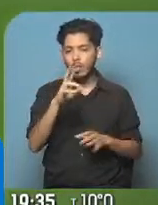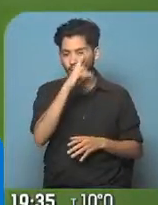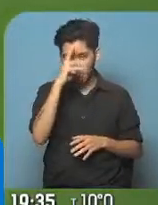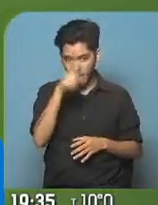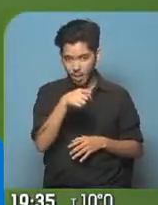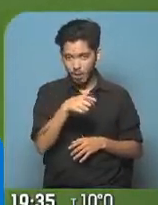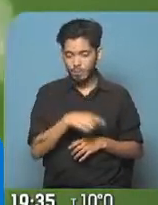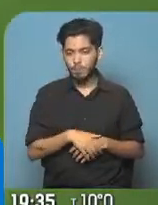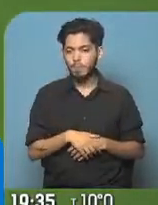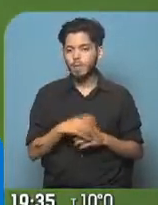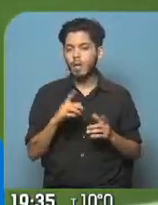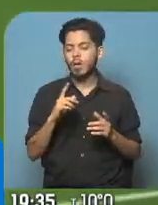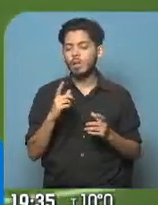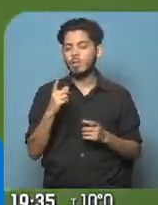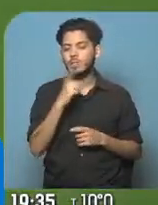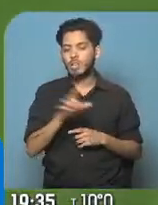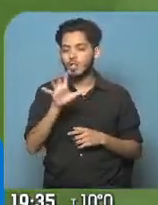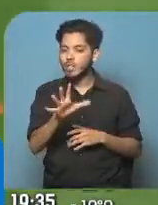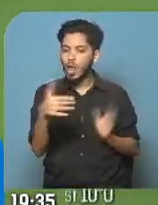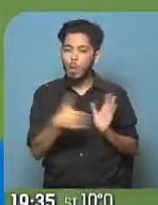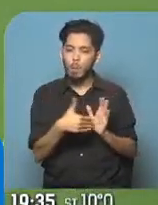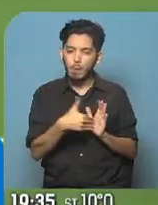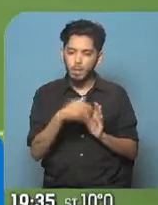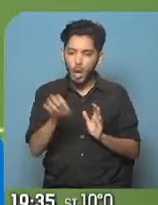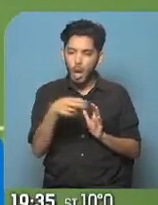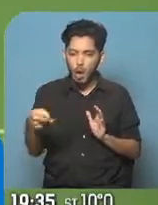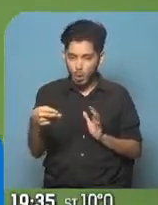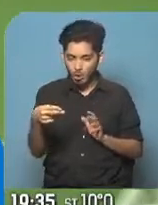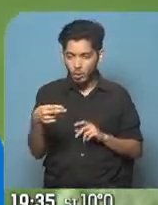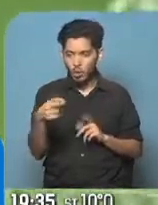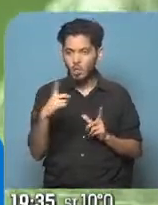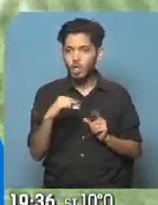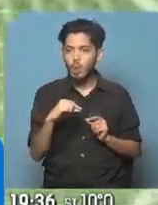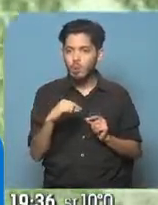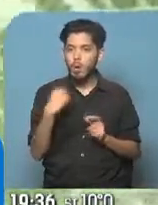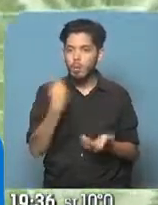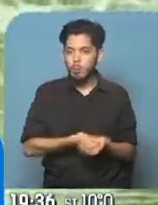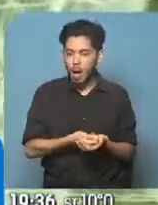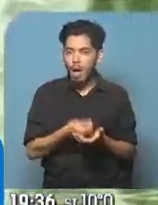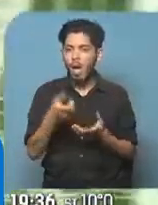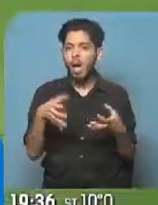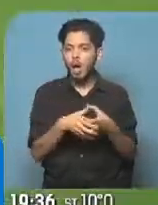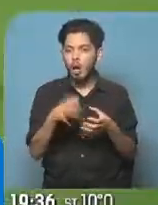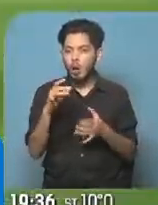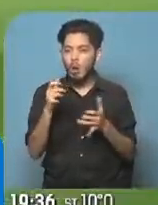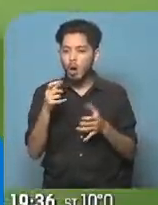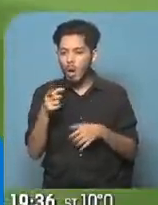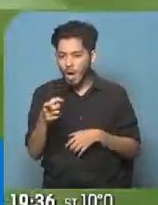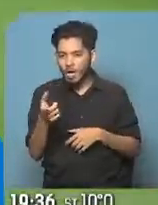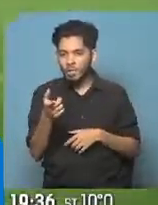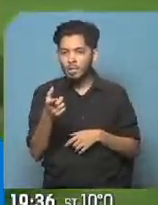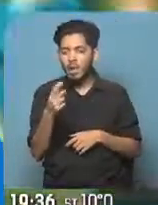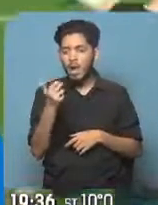Real Madrid a cambio de 105 millones de euros. Esa es la cifra que va a pagar el conjunto bianconeri. Andrea